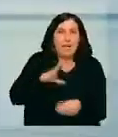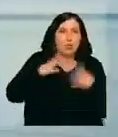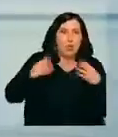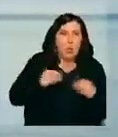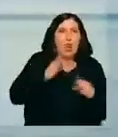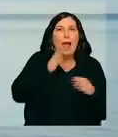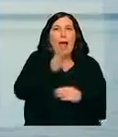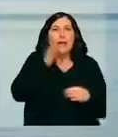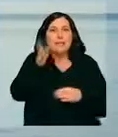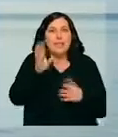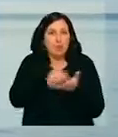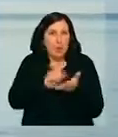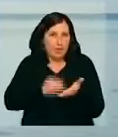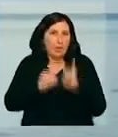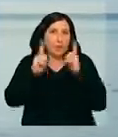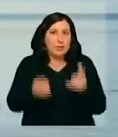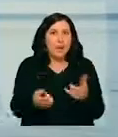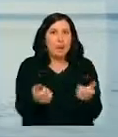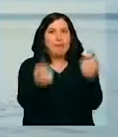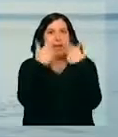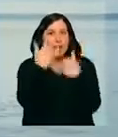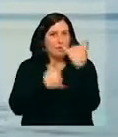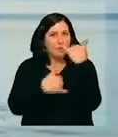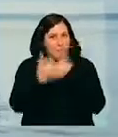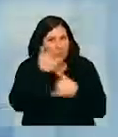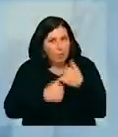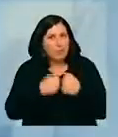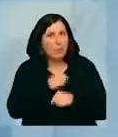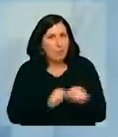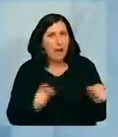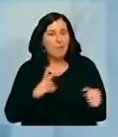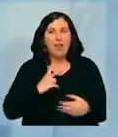datos y además puedan acceder a información para ejercer estas prácticas